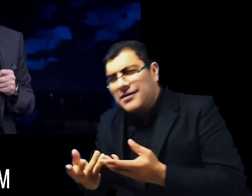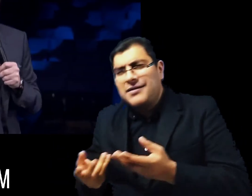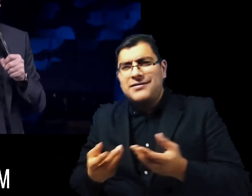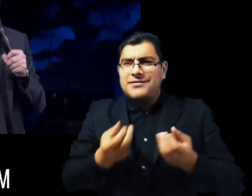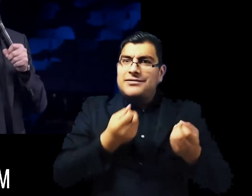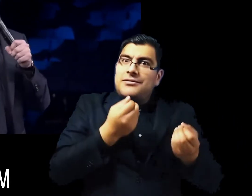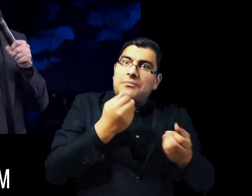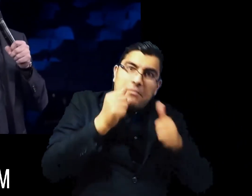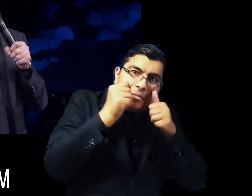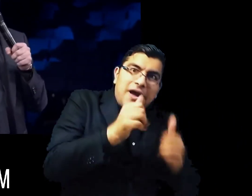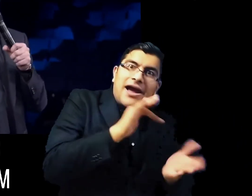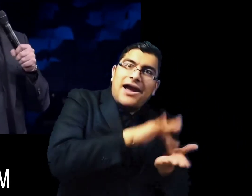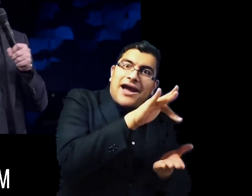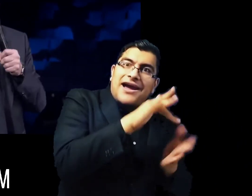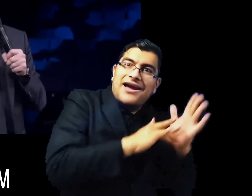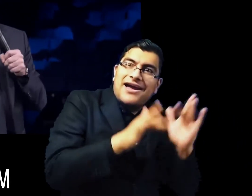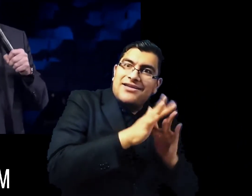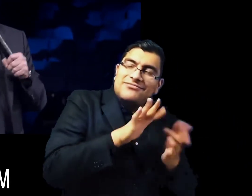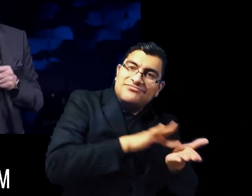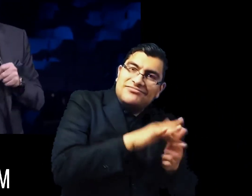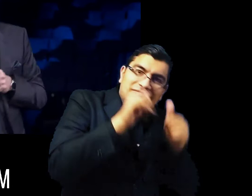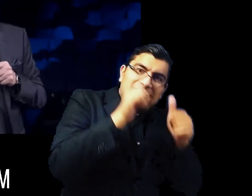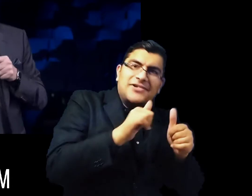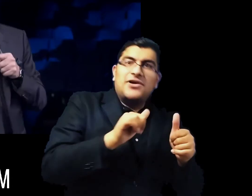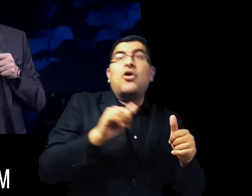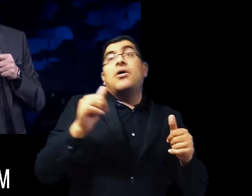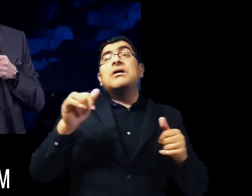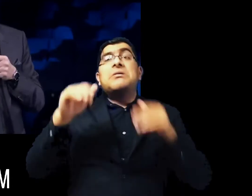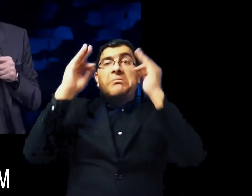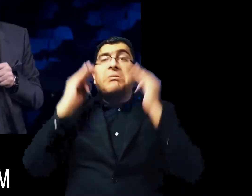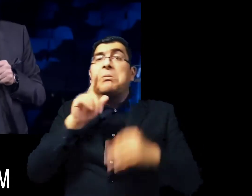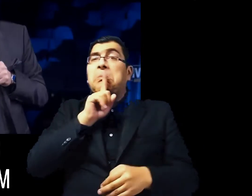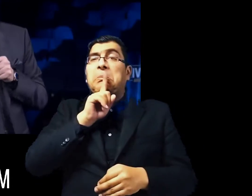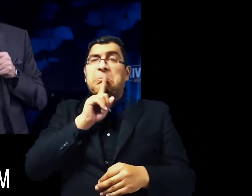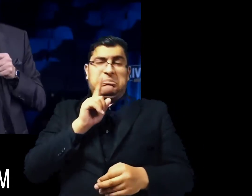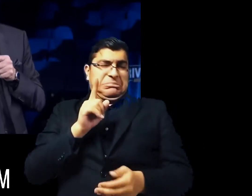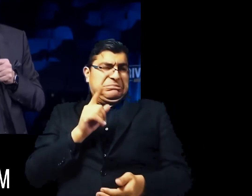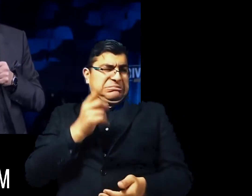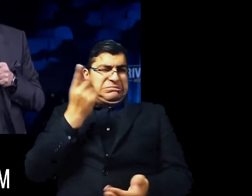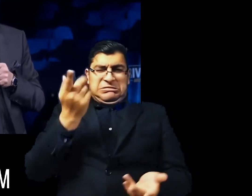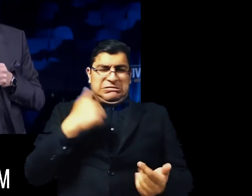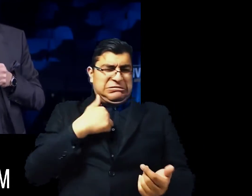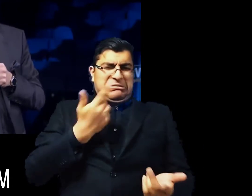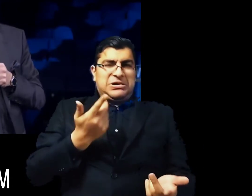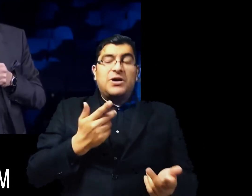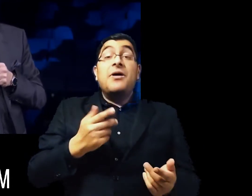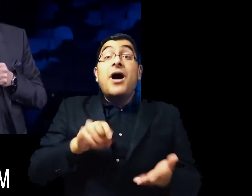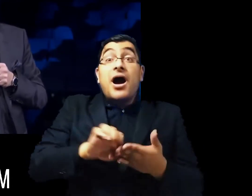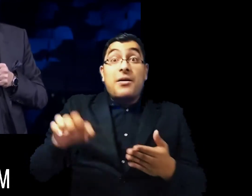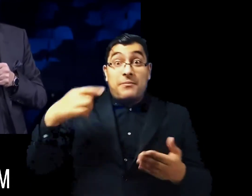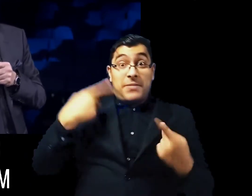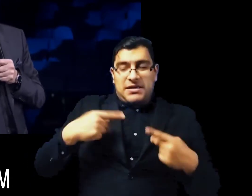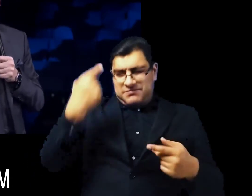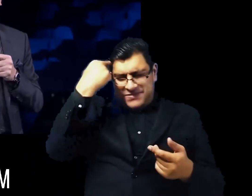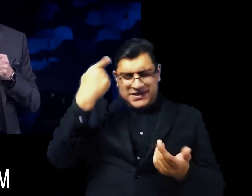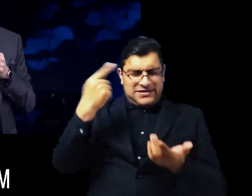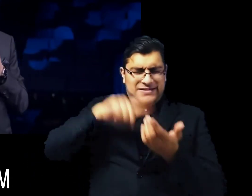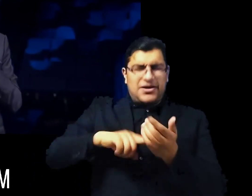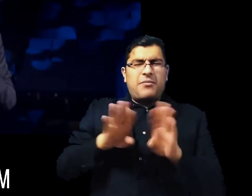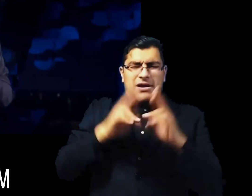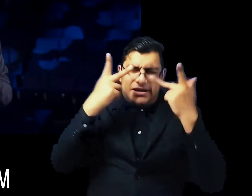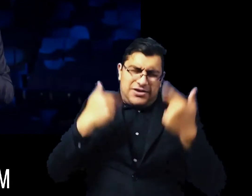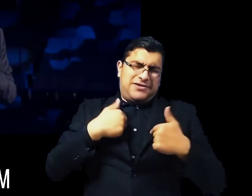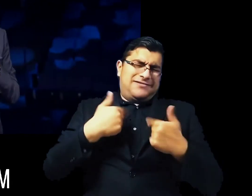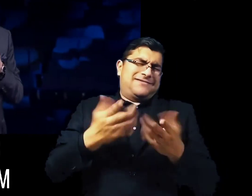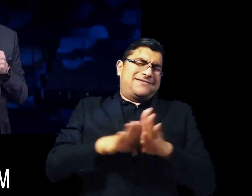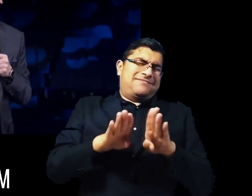Yo sé que hay gente que dice, es que estoy demasiado roto para servir. ¿Cómo quiere que sirva? Hay una antigua fábula